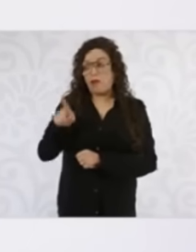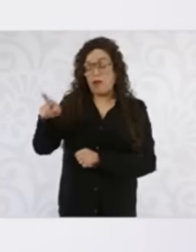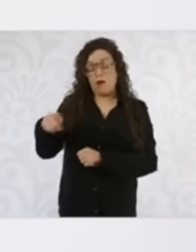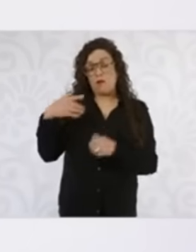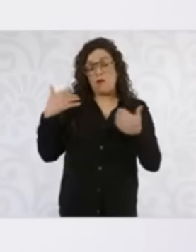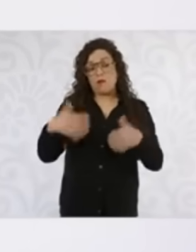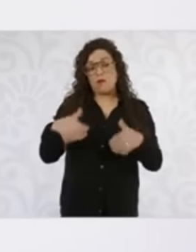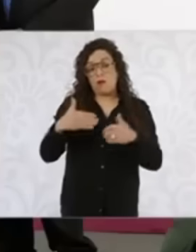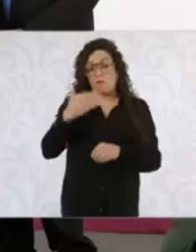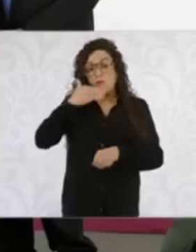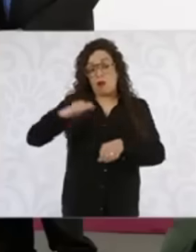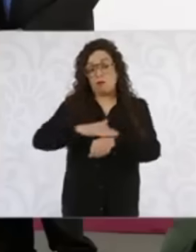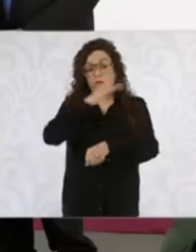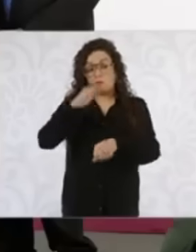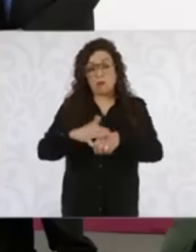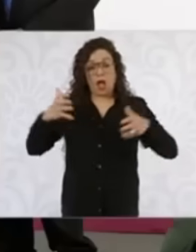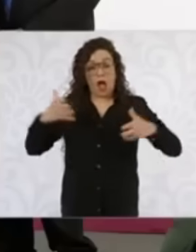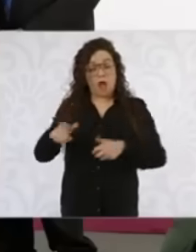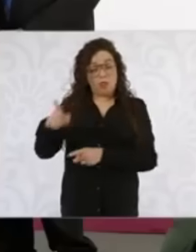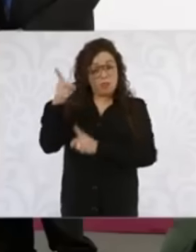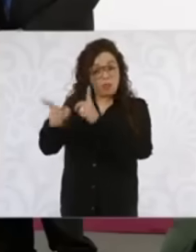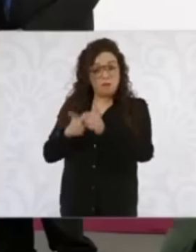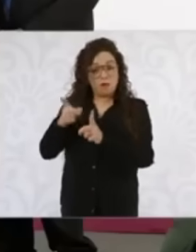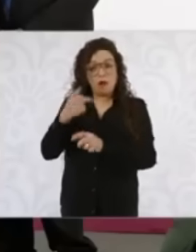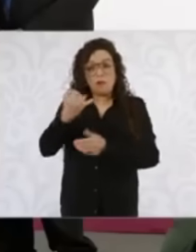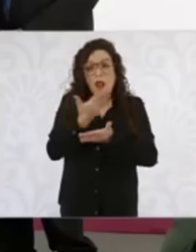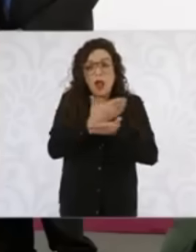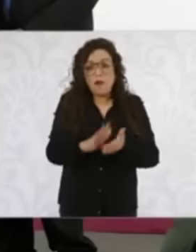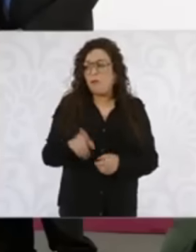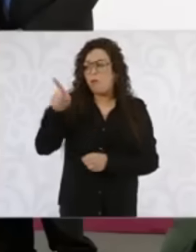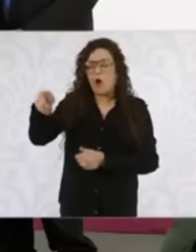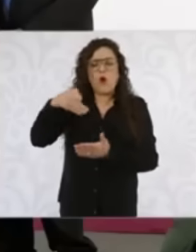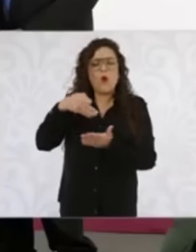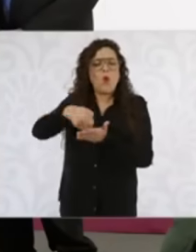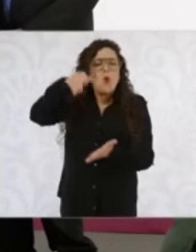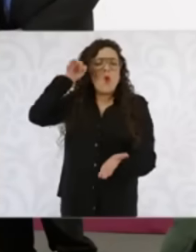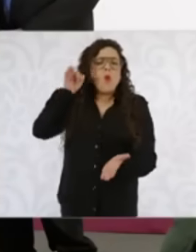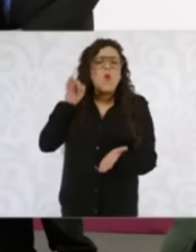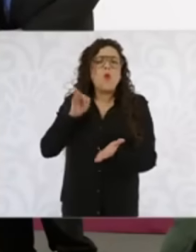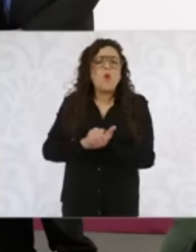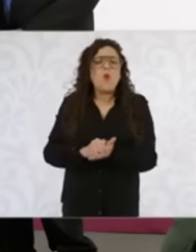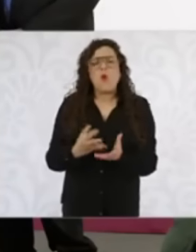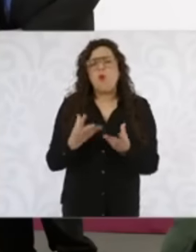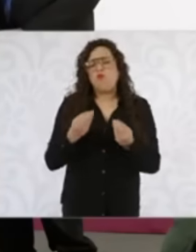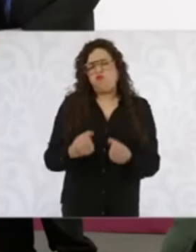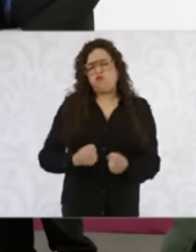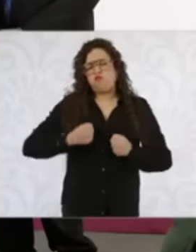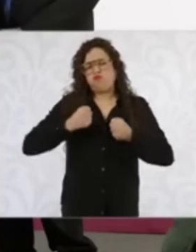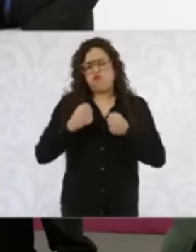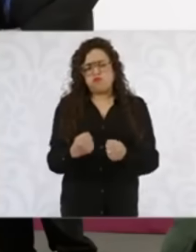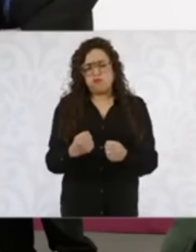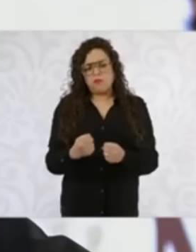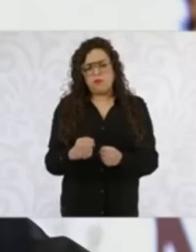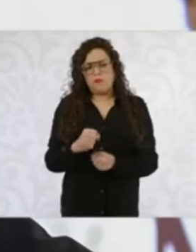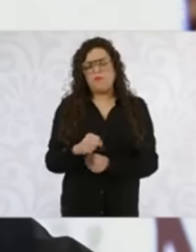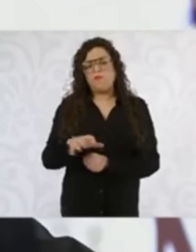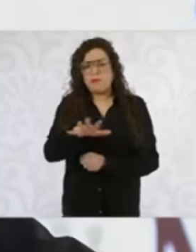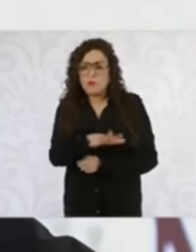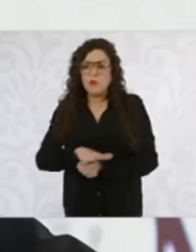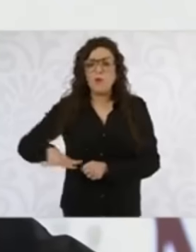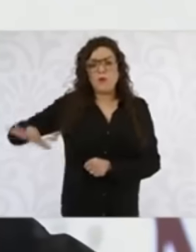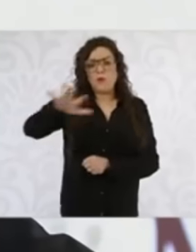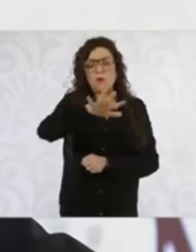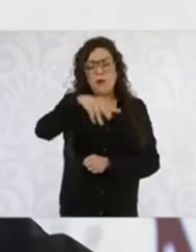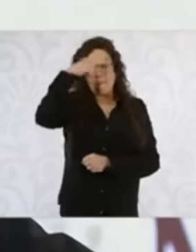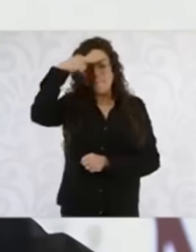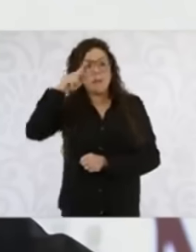Insabi y ahora viene completo para las 23 entidades de la República que ya están en el IMSS-Bienestar, en el